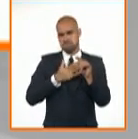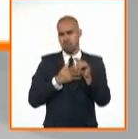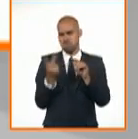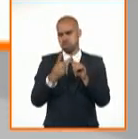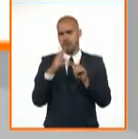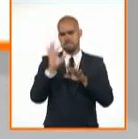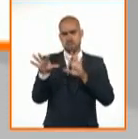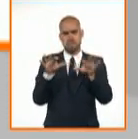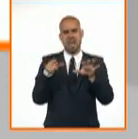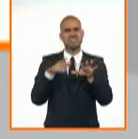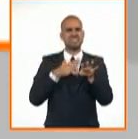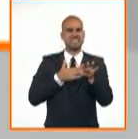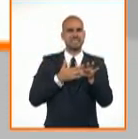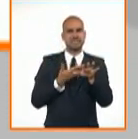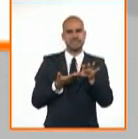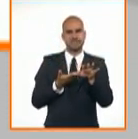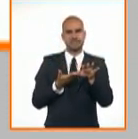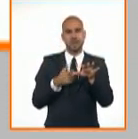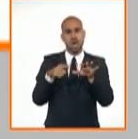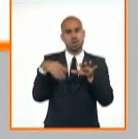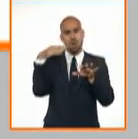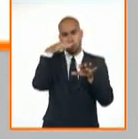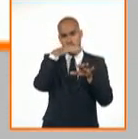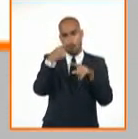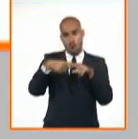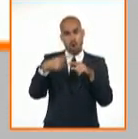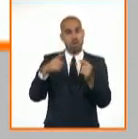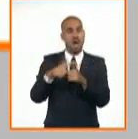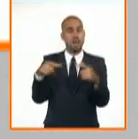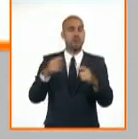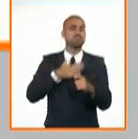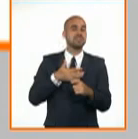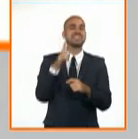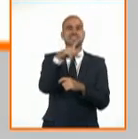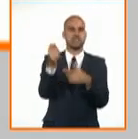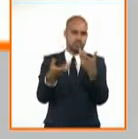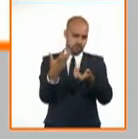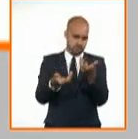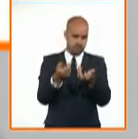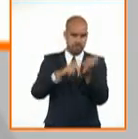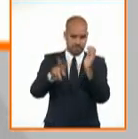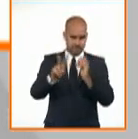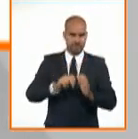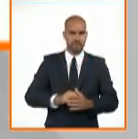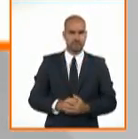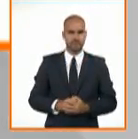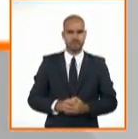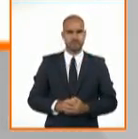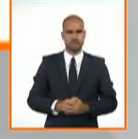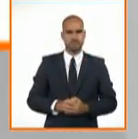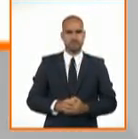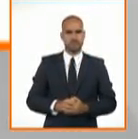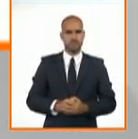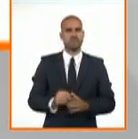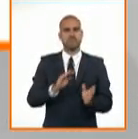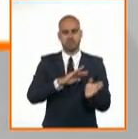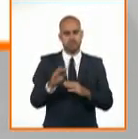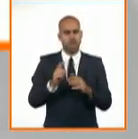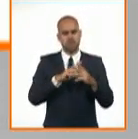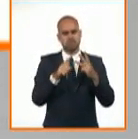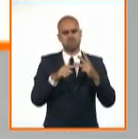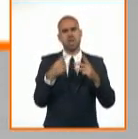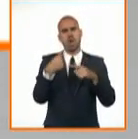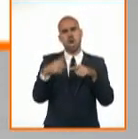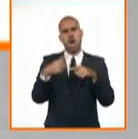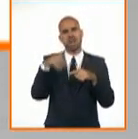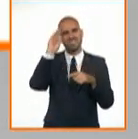de tecnologías y táchira organizados de cienfuegos y tres unidades de procedencia de